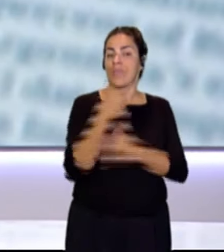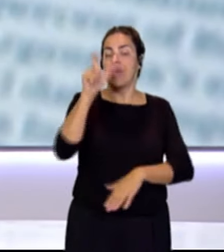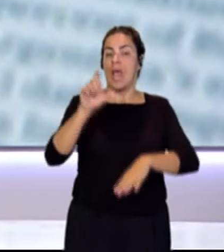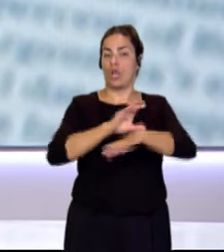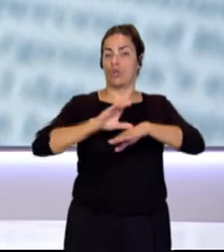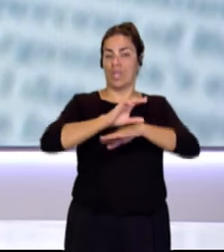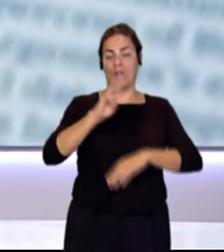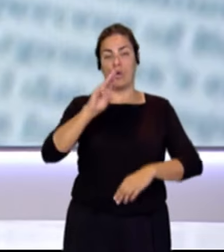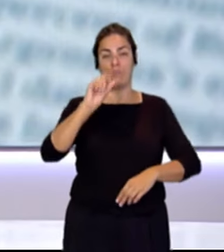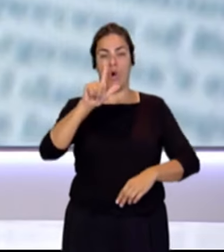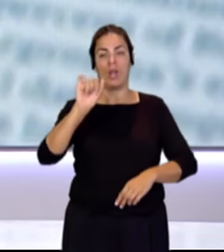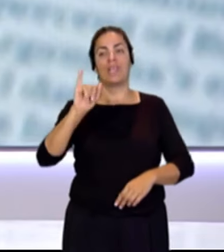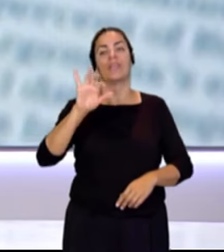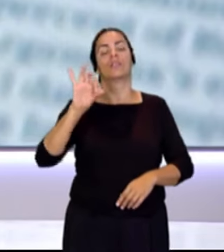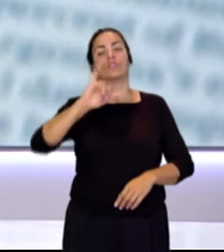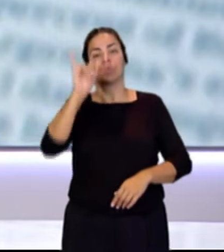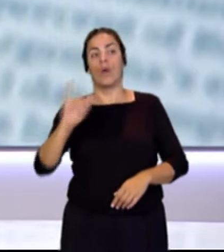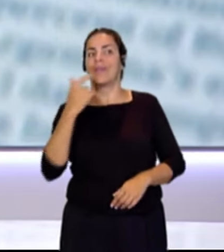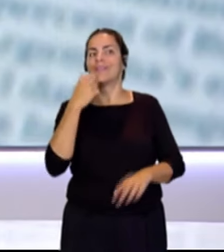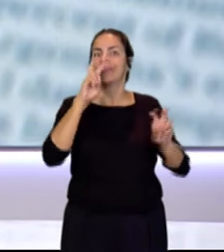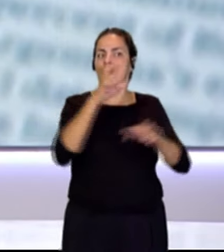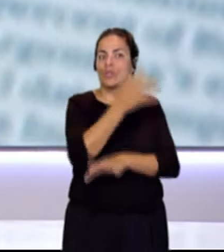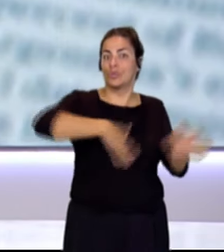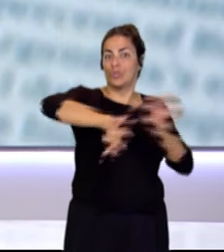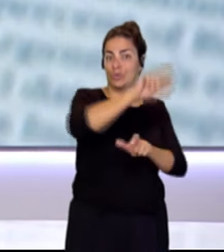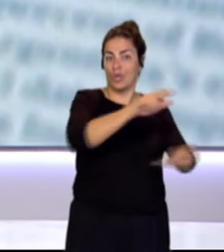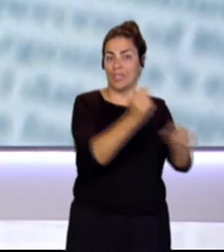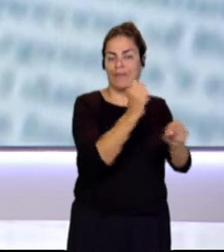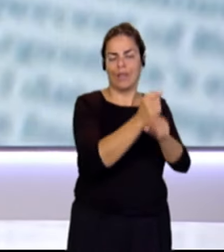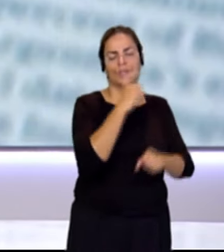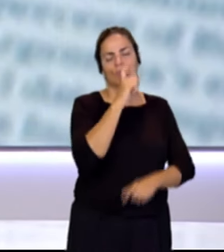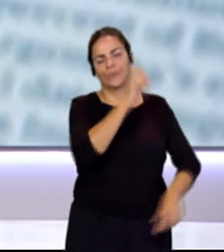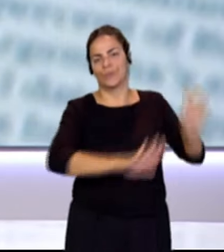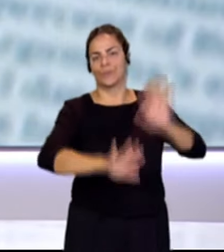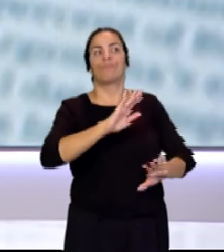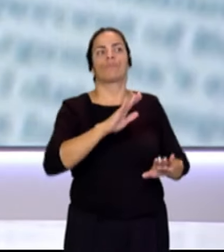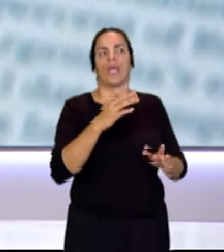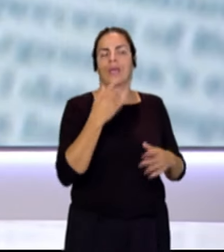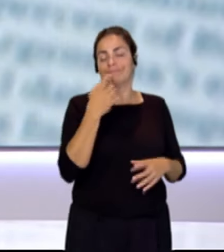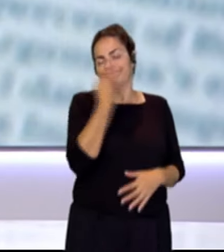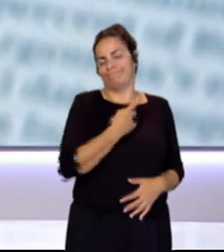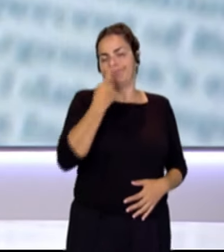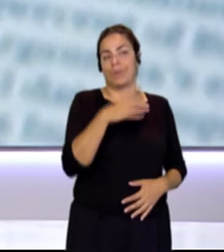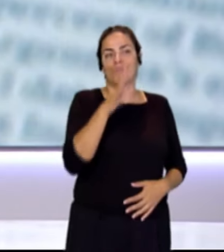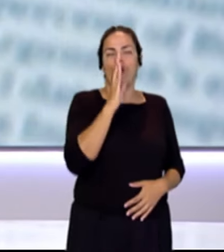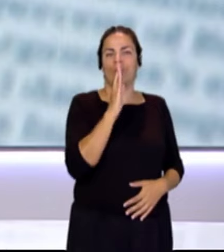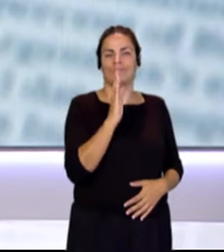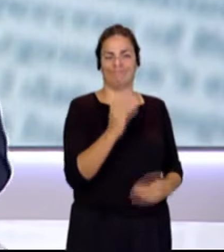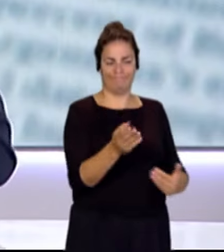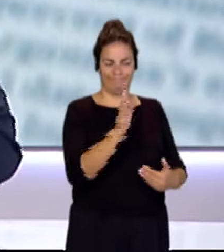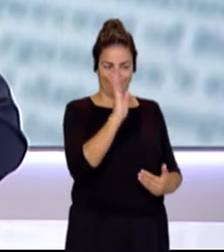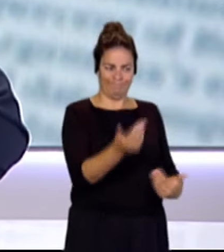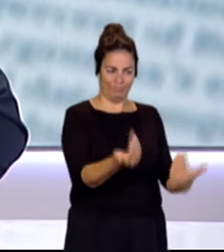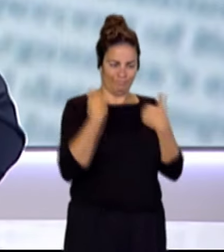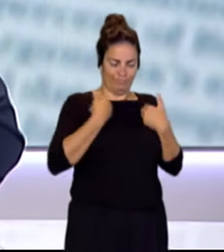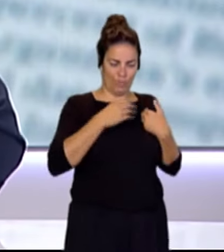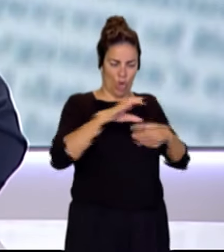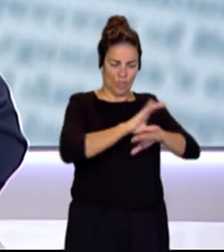hay con este tipo de sustituciones dice que tardan mucho porque no dependen de su consejería directamente sino de función